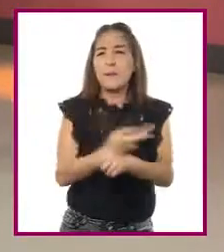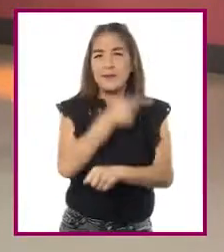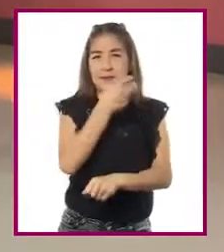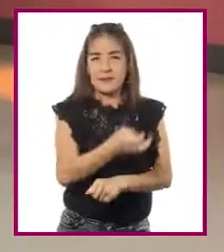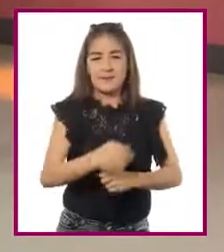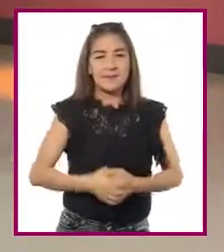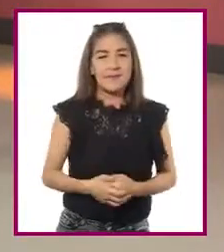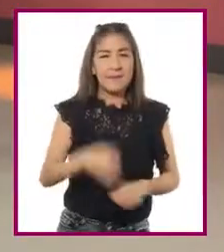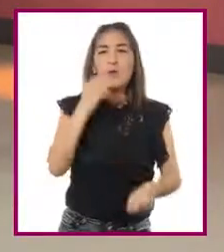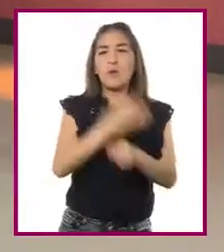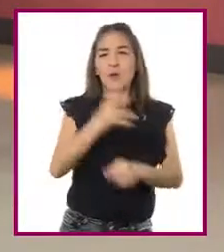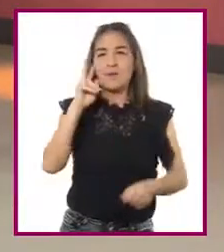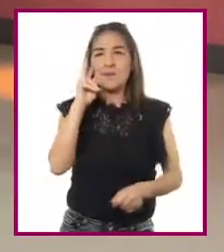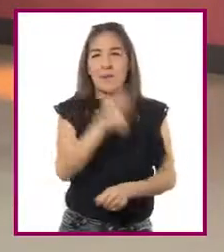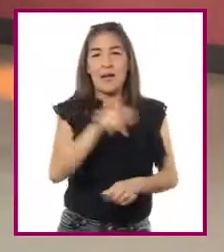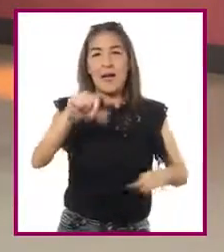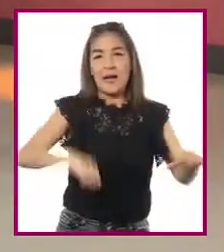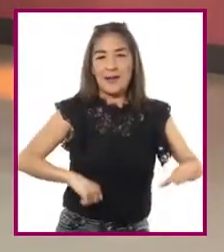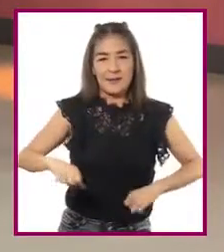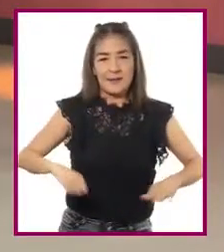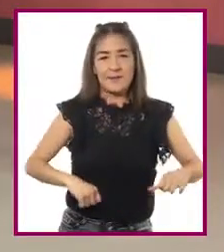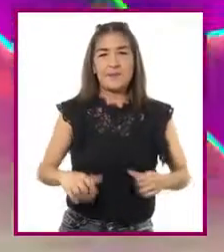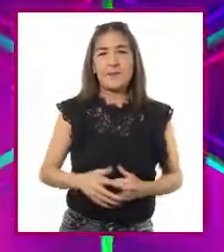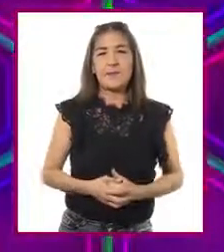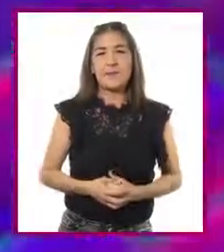con atención la siguiente actividad experimental.